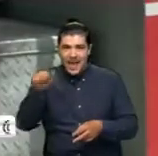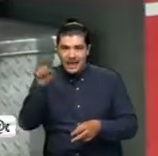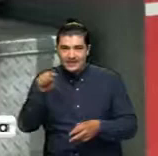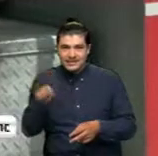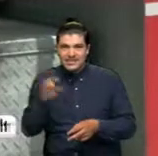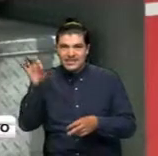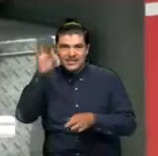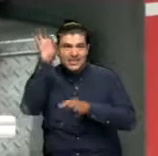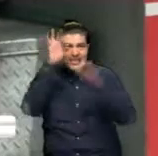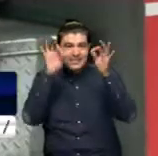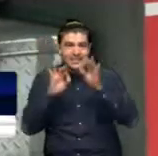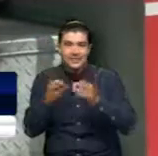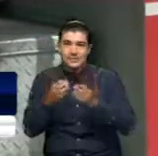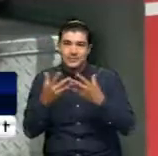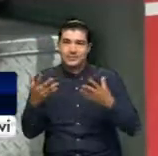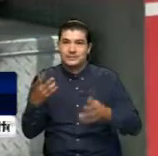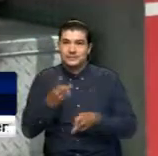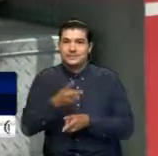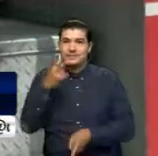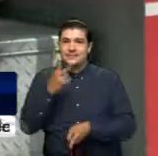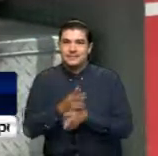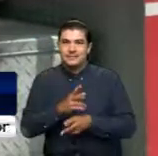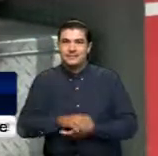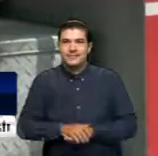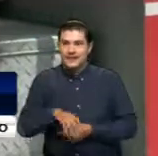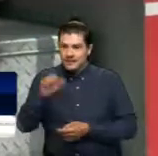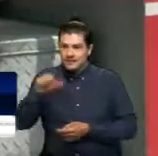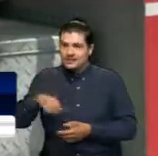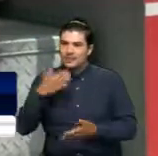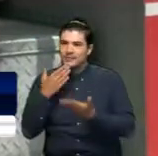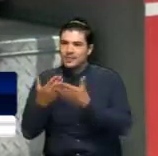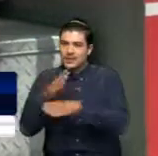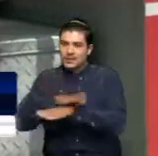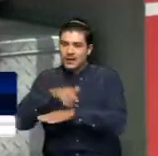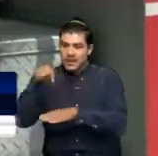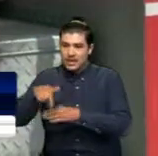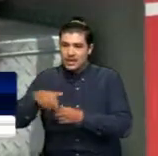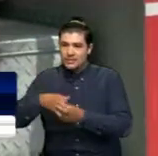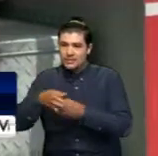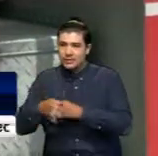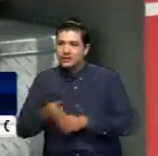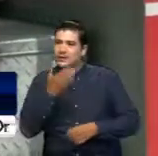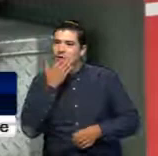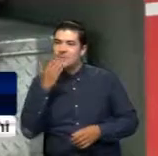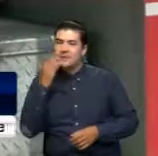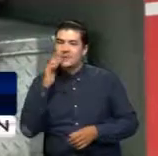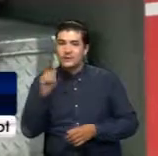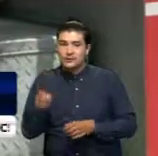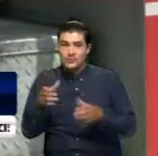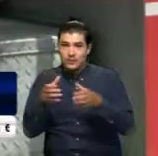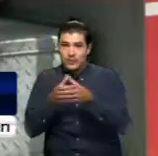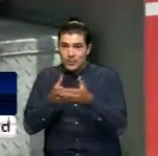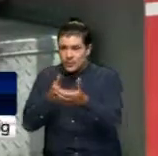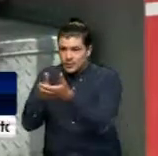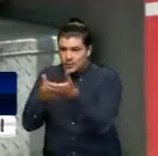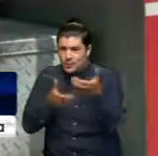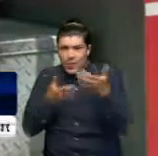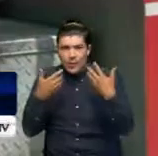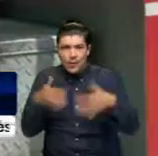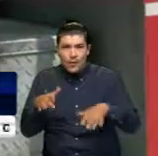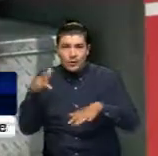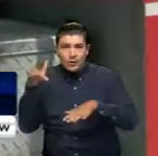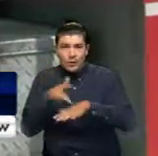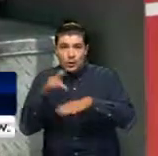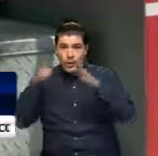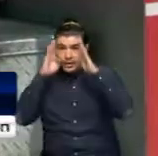así es compañeras muy buenas tardes en el municipio de barbosa el cuerpo de bomberos voluntarios de esta localidad ha tenido que